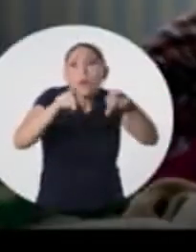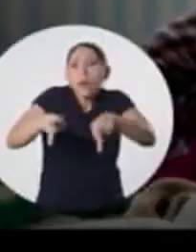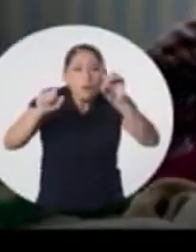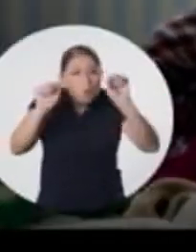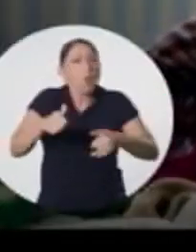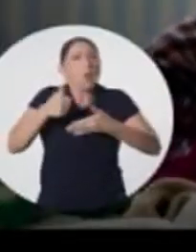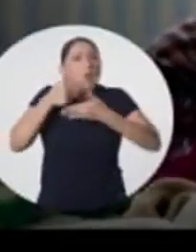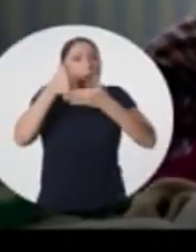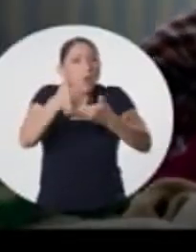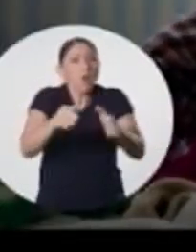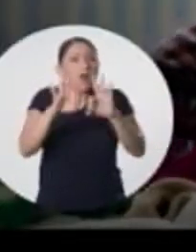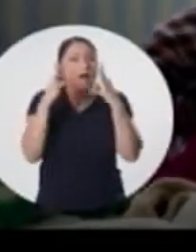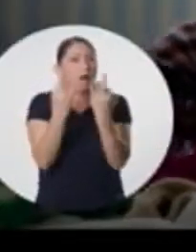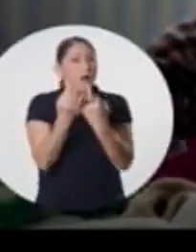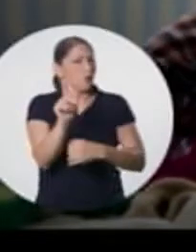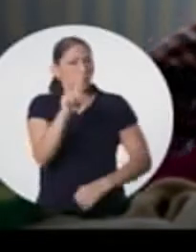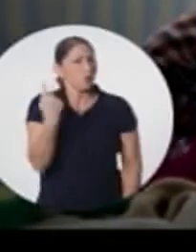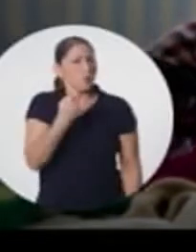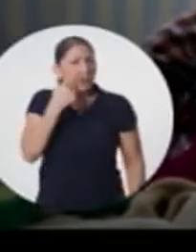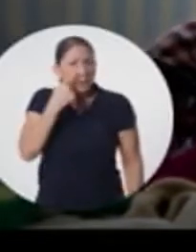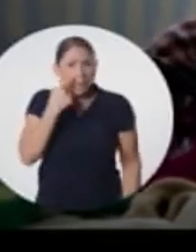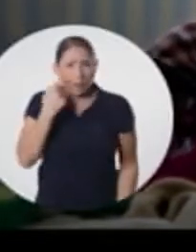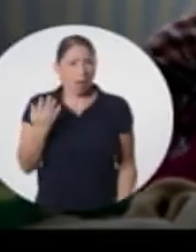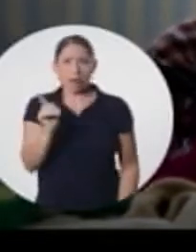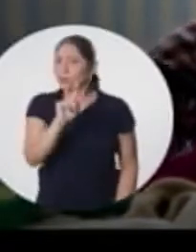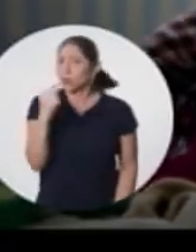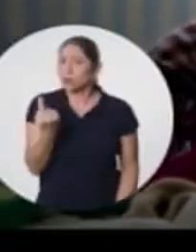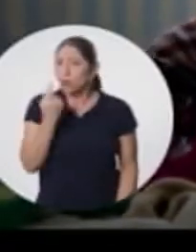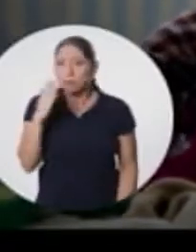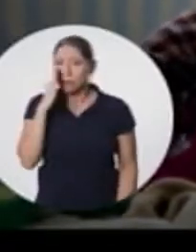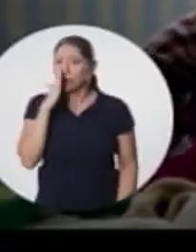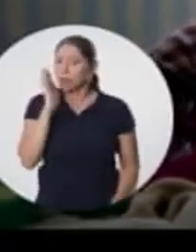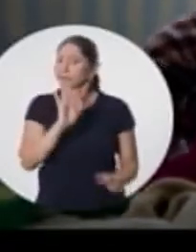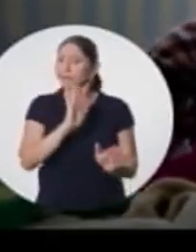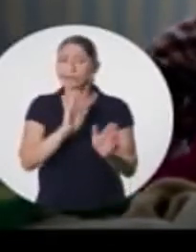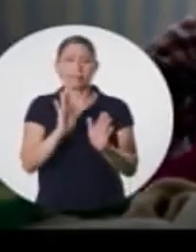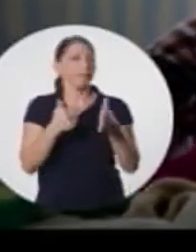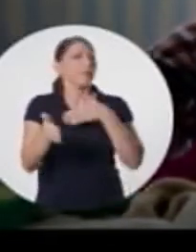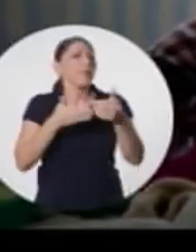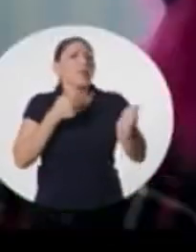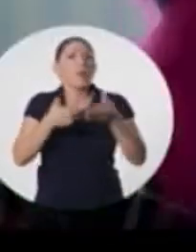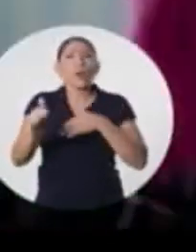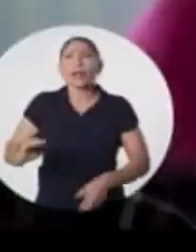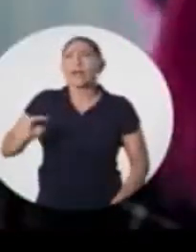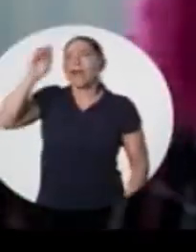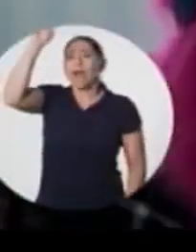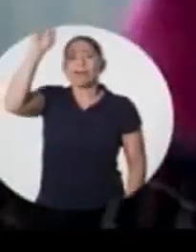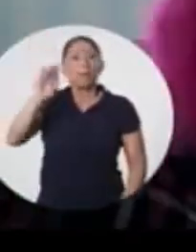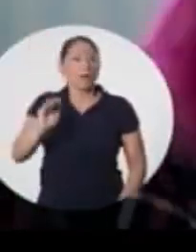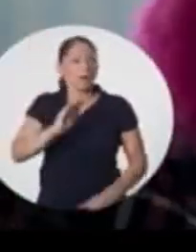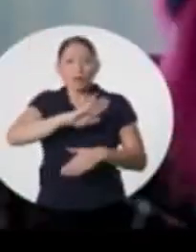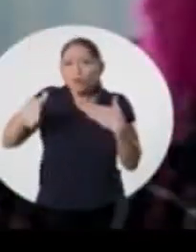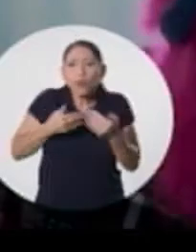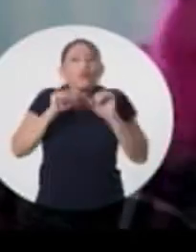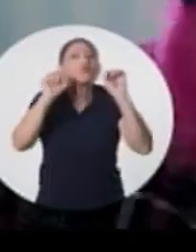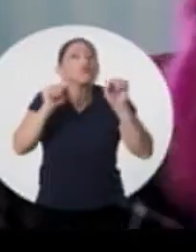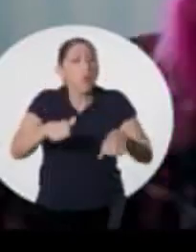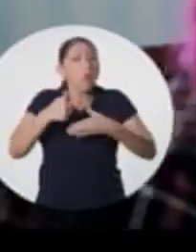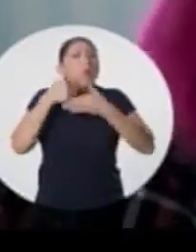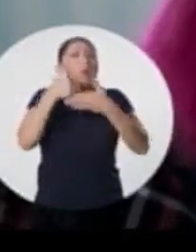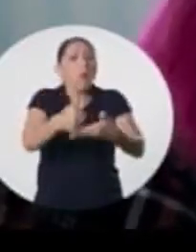Todos y todas pueden aportar en una familia. No solo papá o mamá. No importa si somos grandes